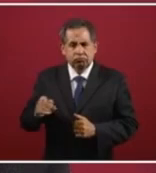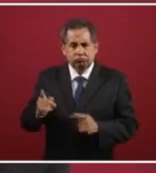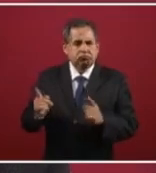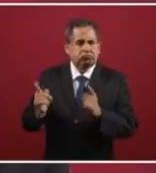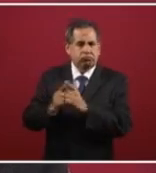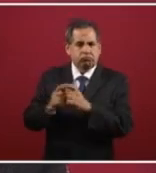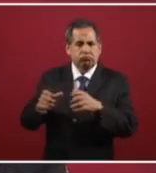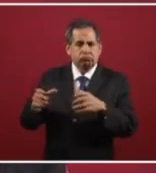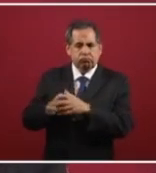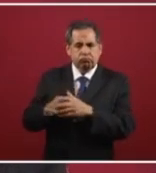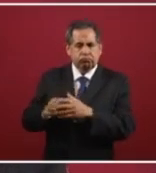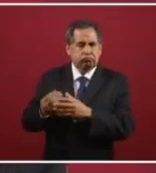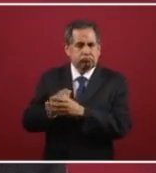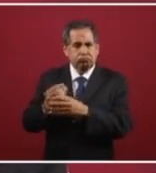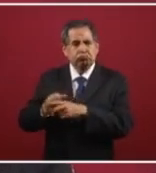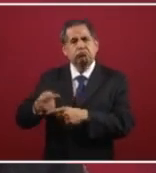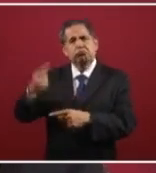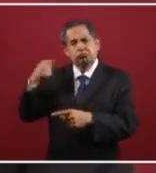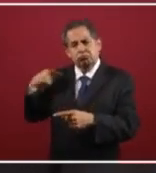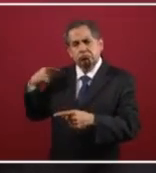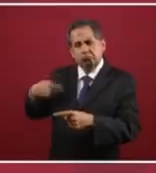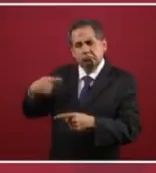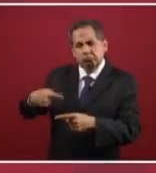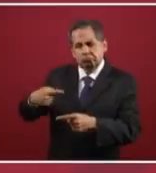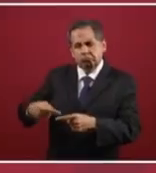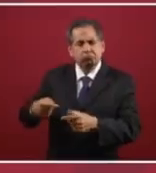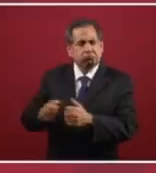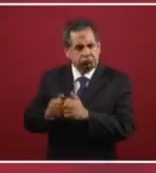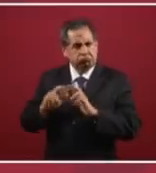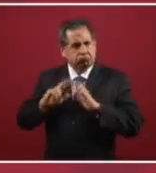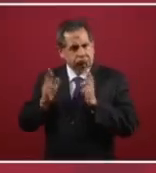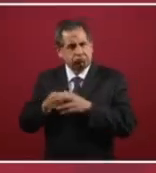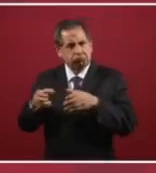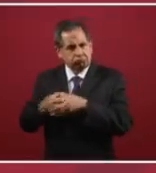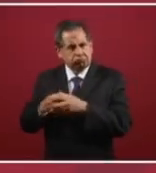reunido en otras ocasiones con